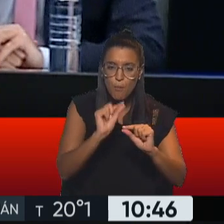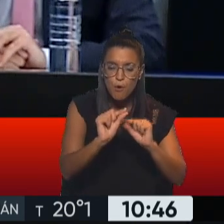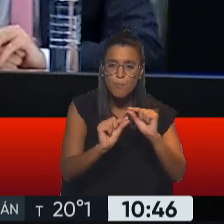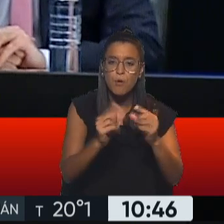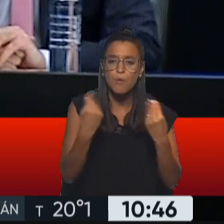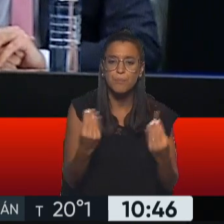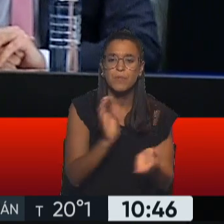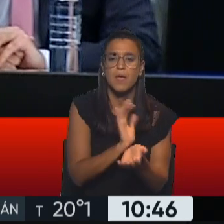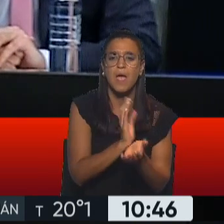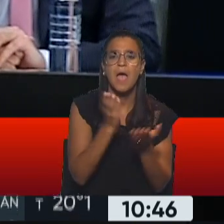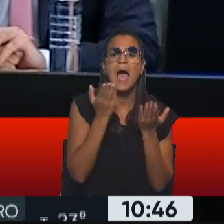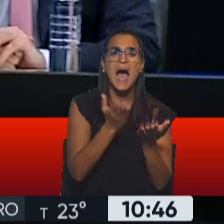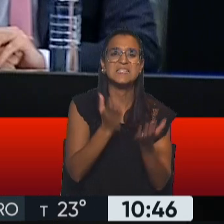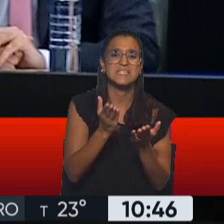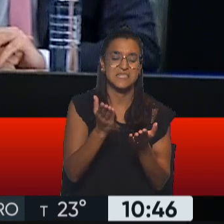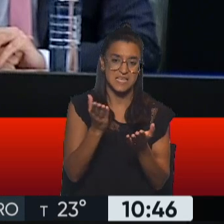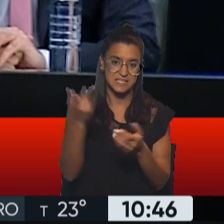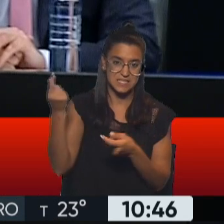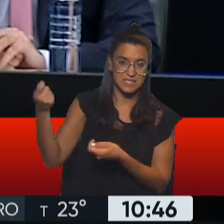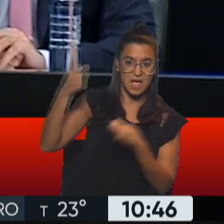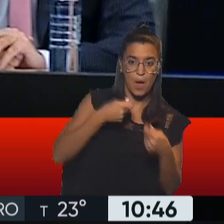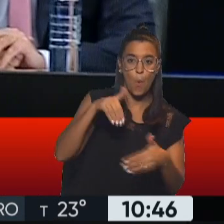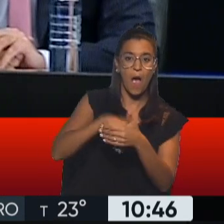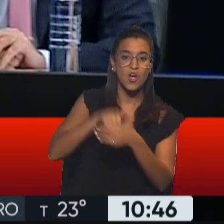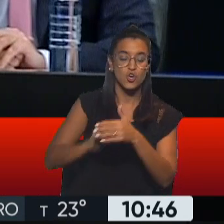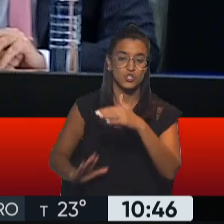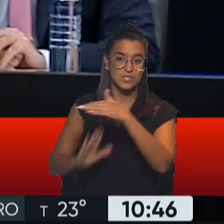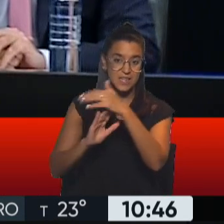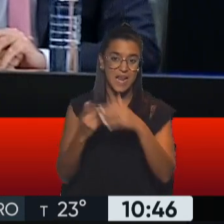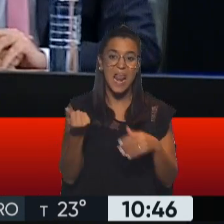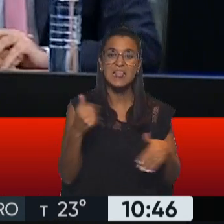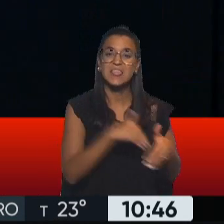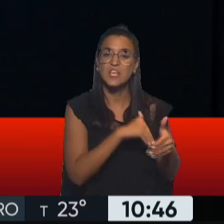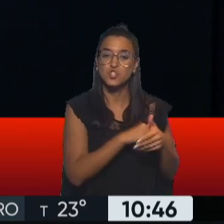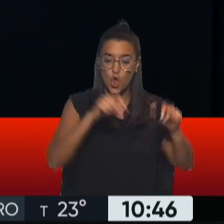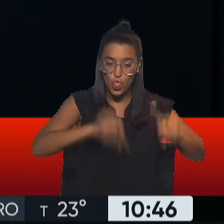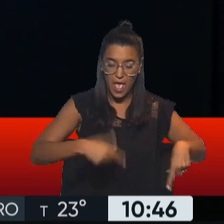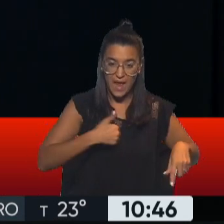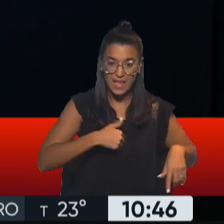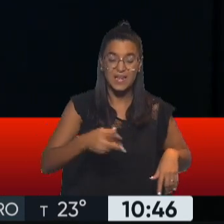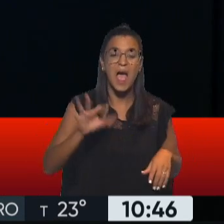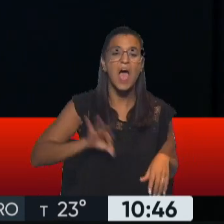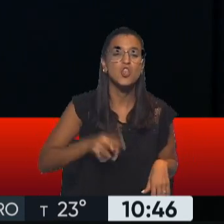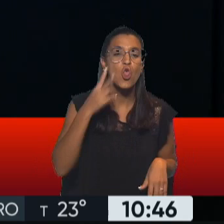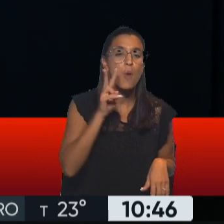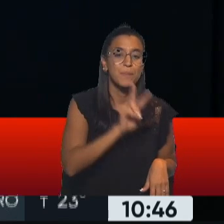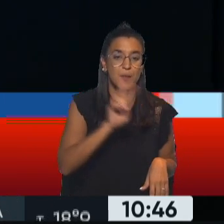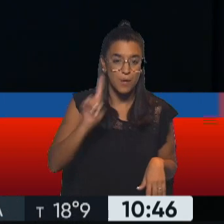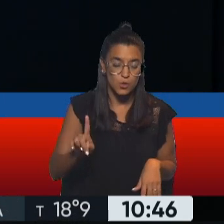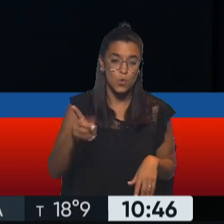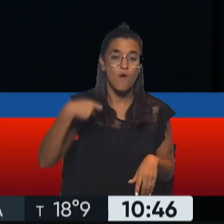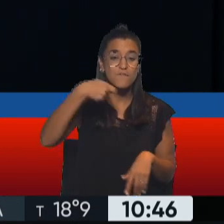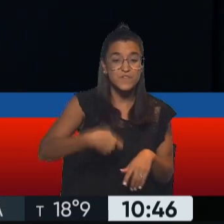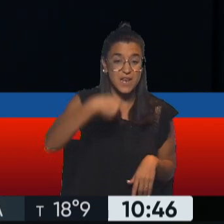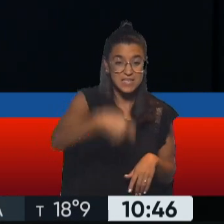la asistencia monetaria que realiza el Banco Central al Tesoro. En el año 2021, el